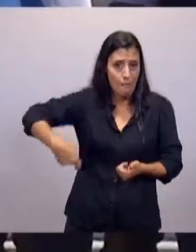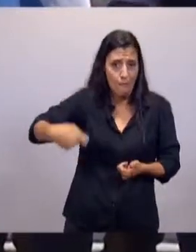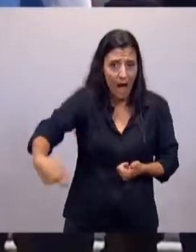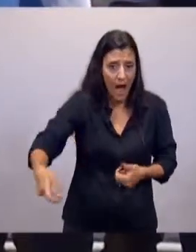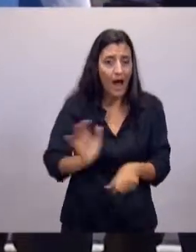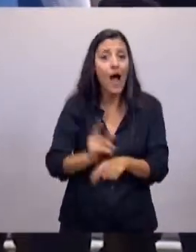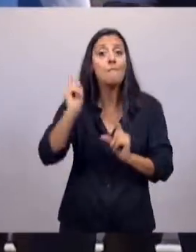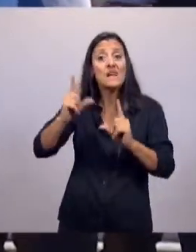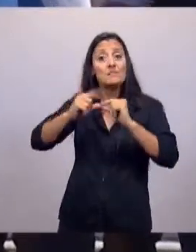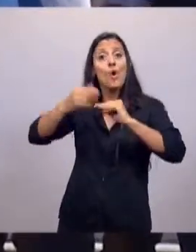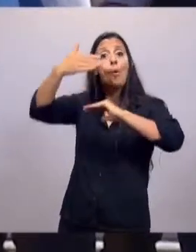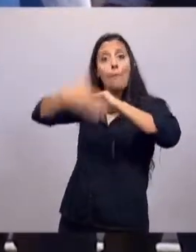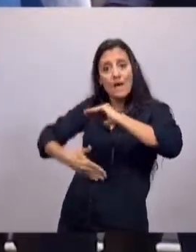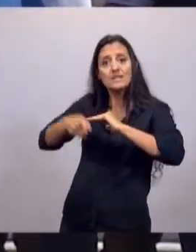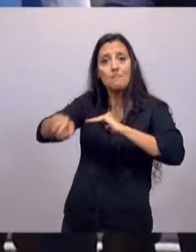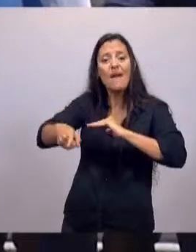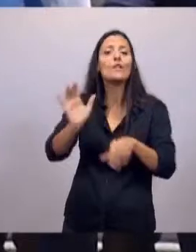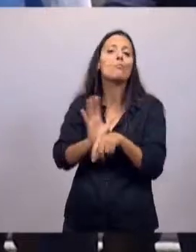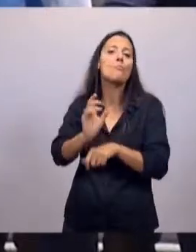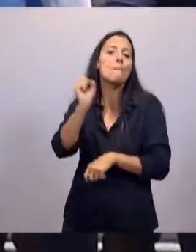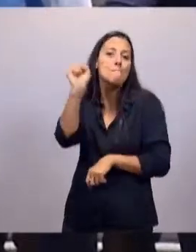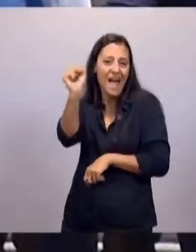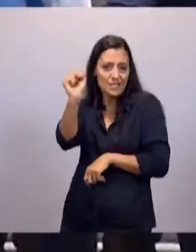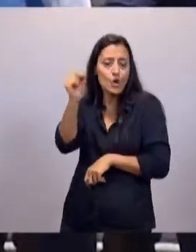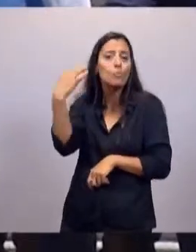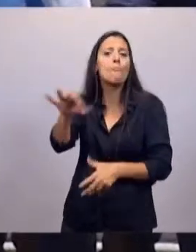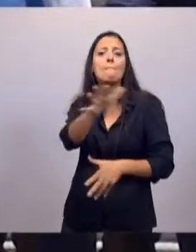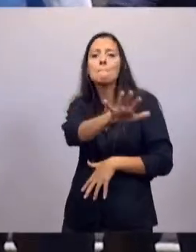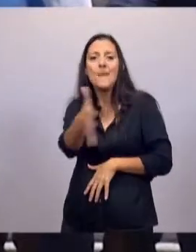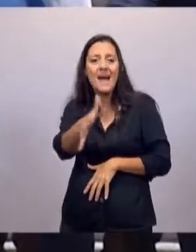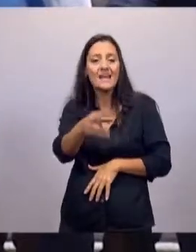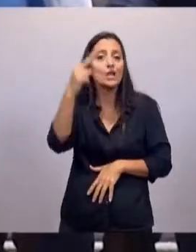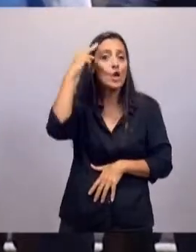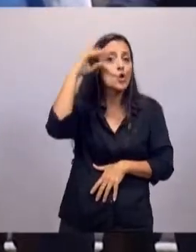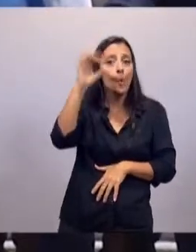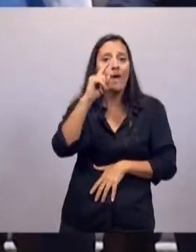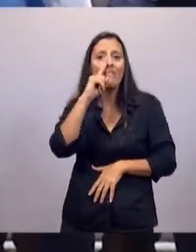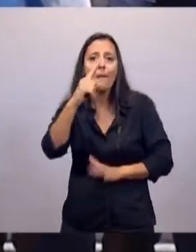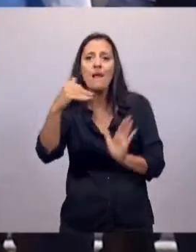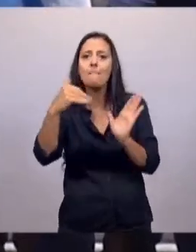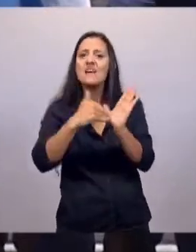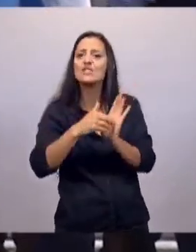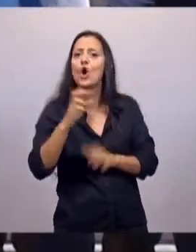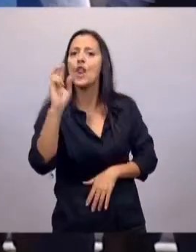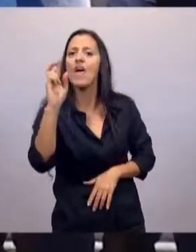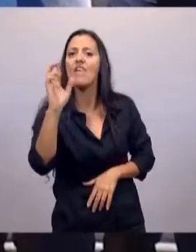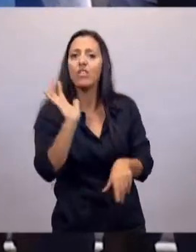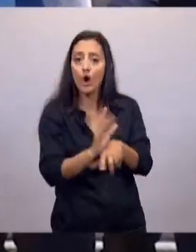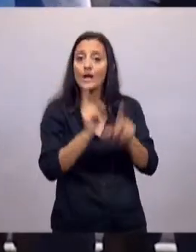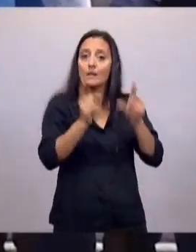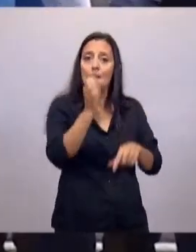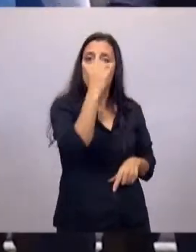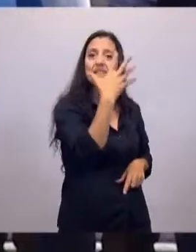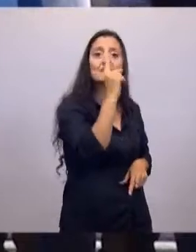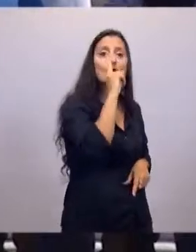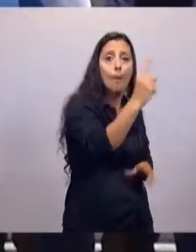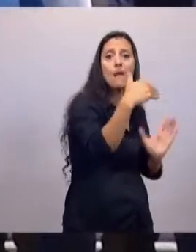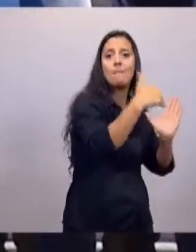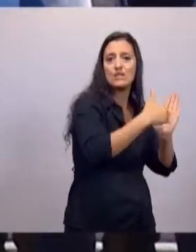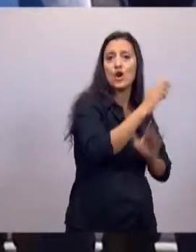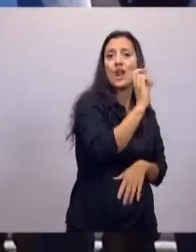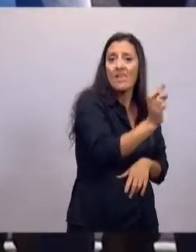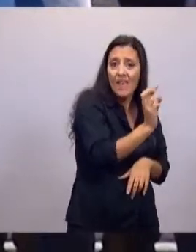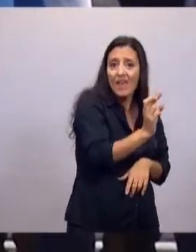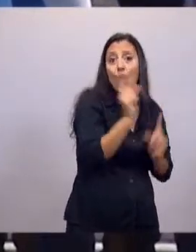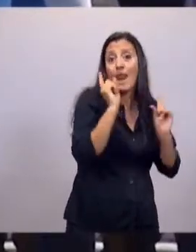los vencimientos de deudas en pesos son equivalentes a 90.000 millones de dólares y 25.000 millones de dólares